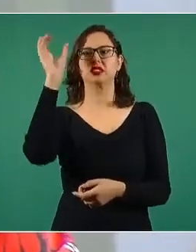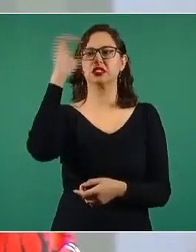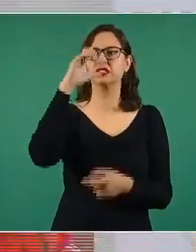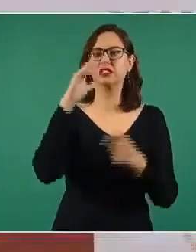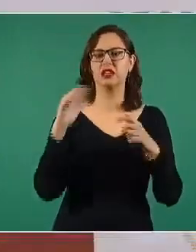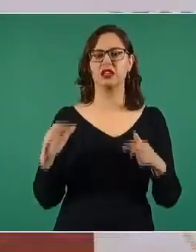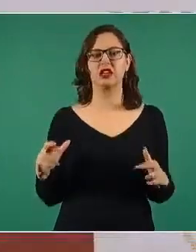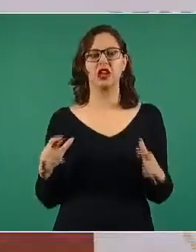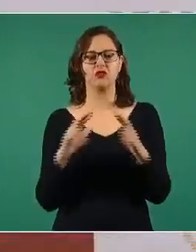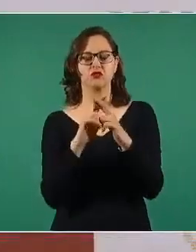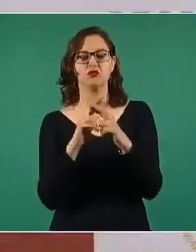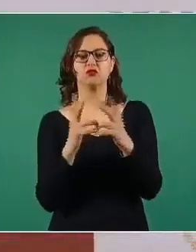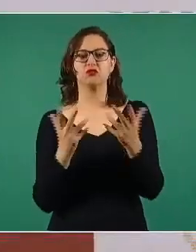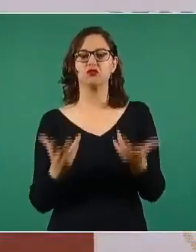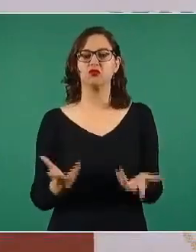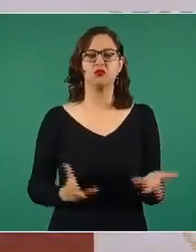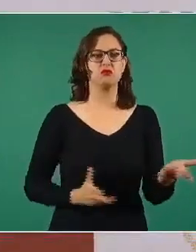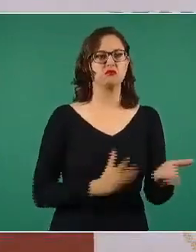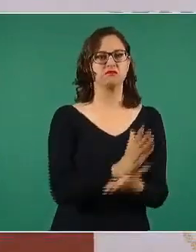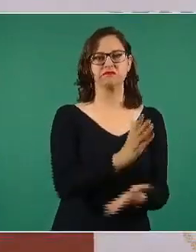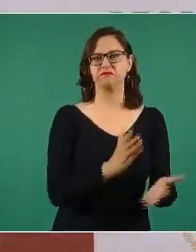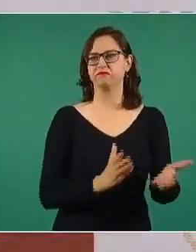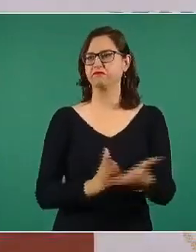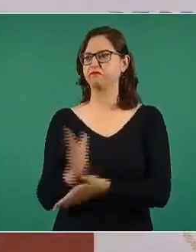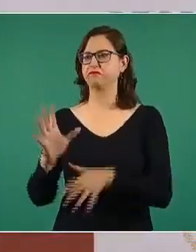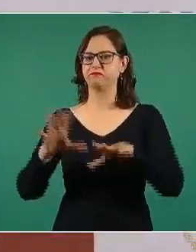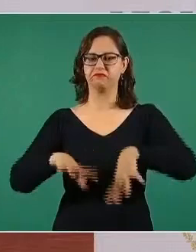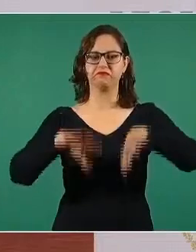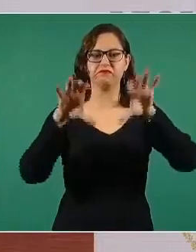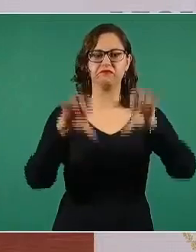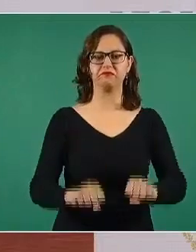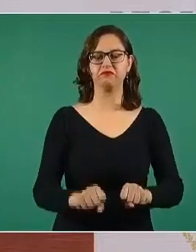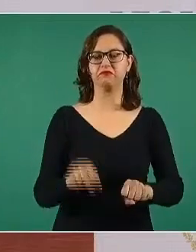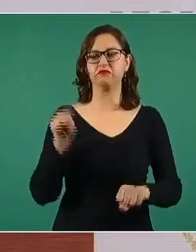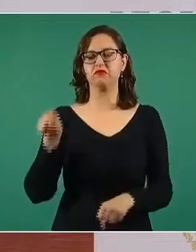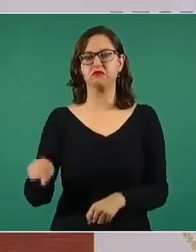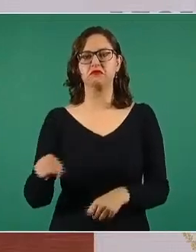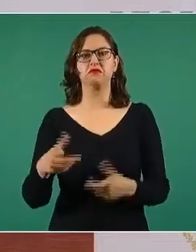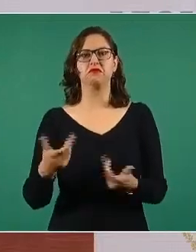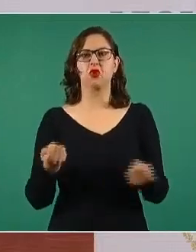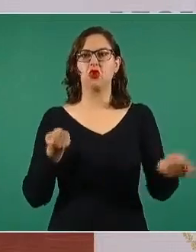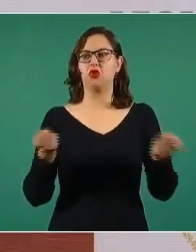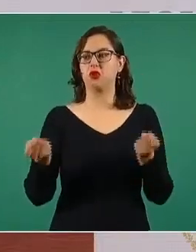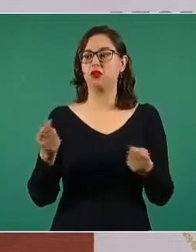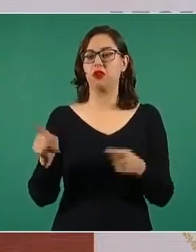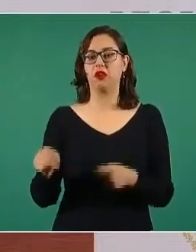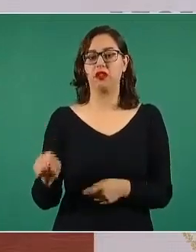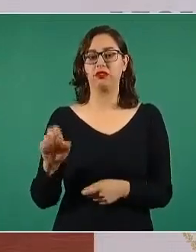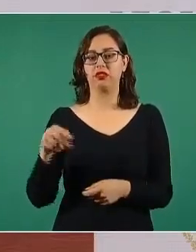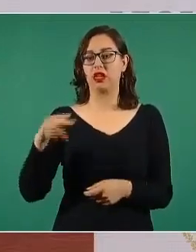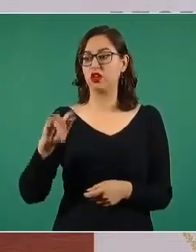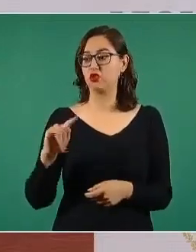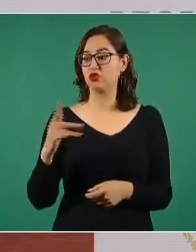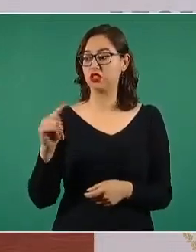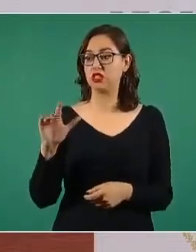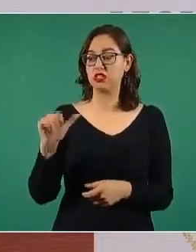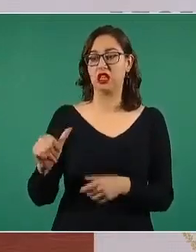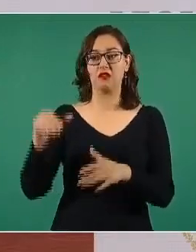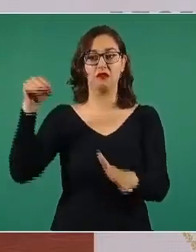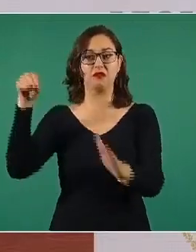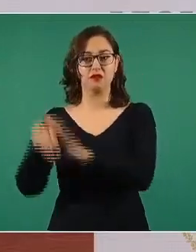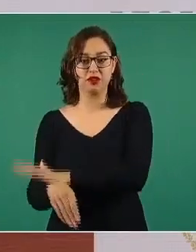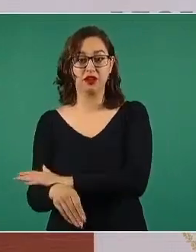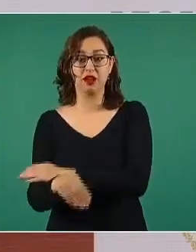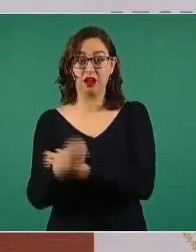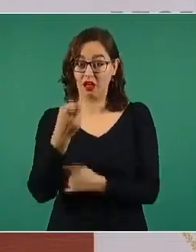que permitieron la asombrosa victoria española y la caída del México Tenochtitlan. No, esa ya